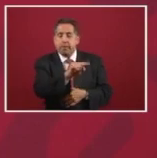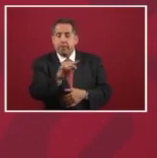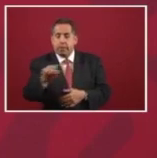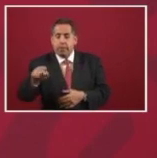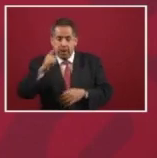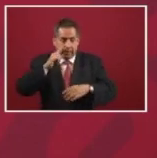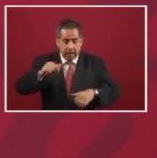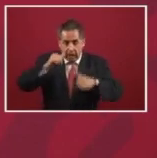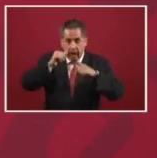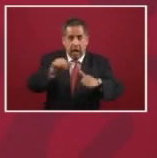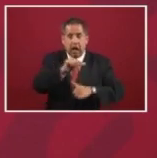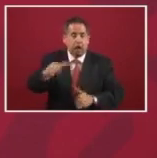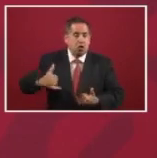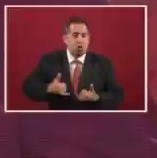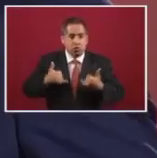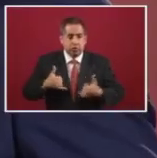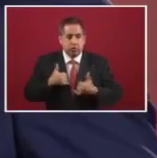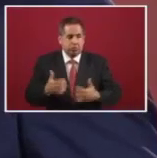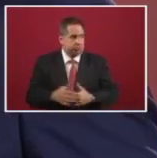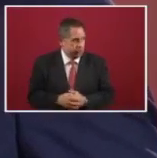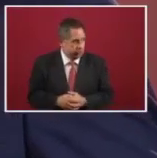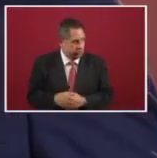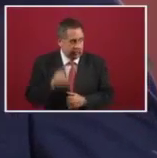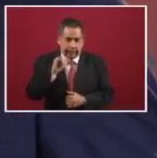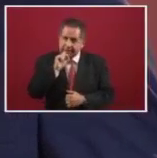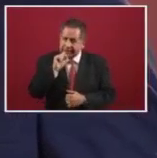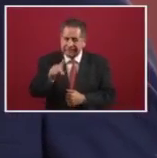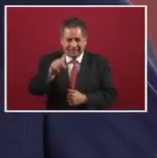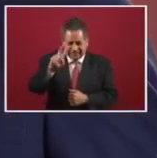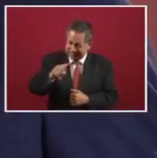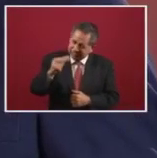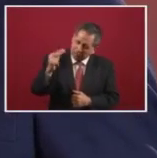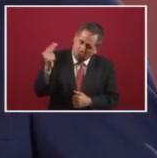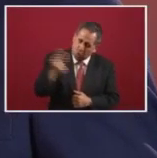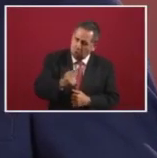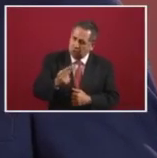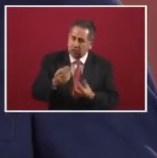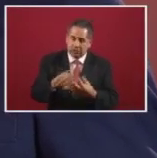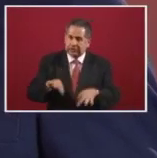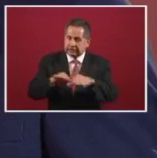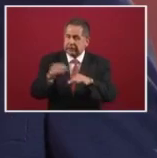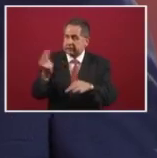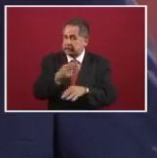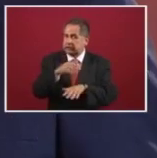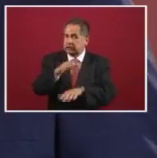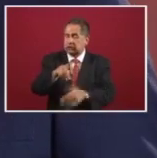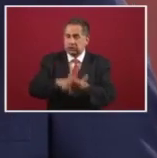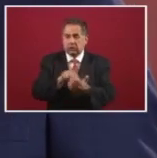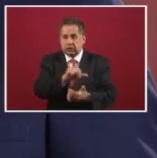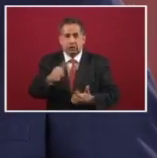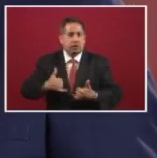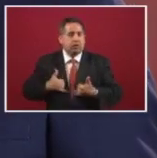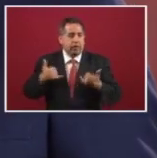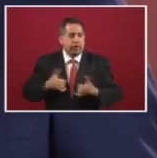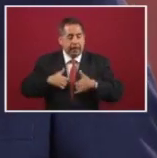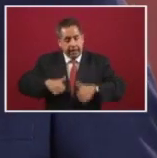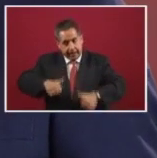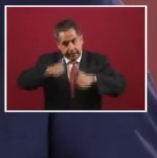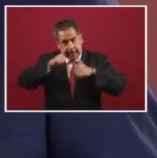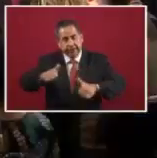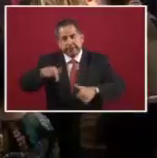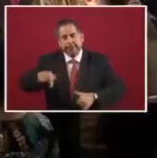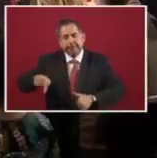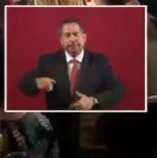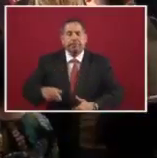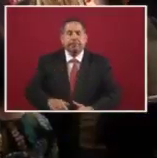atención a jóvenes. Entonces, sí nos urge mucho la cuestión de atender las